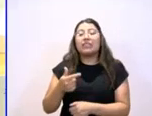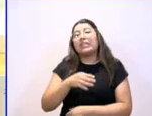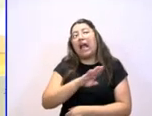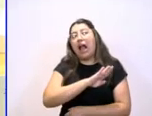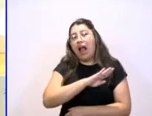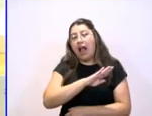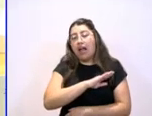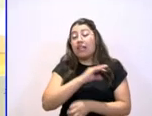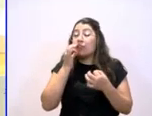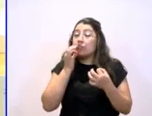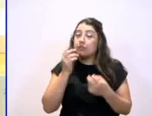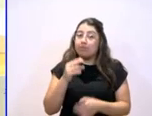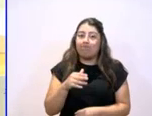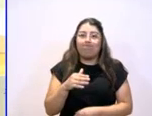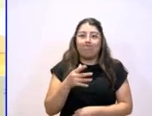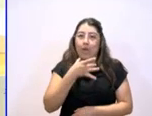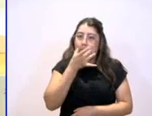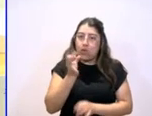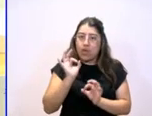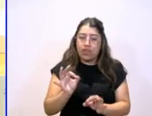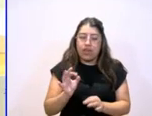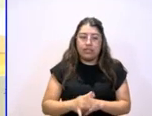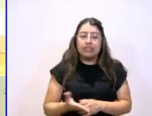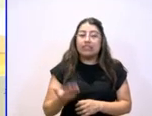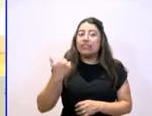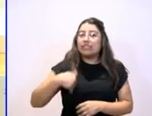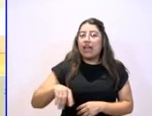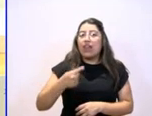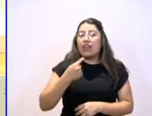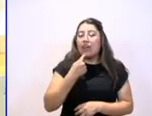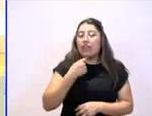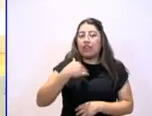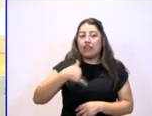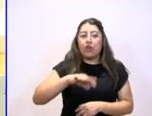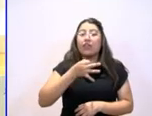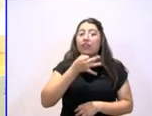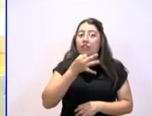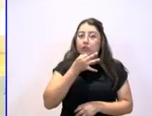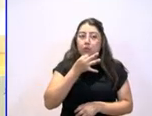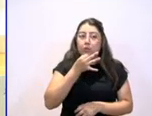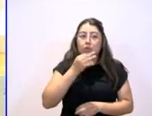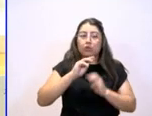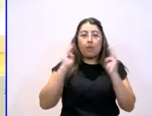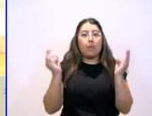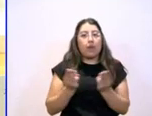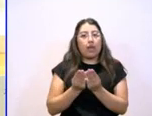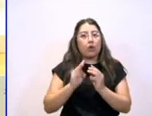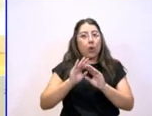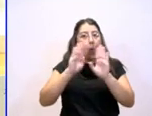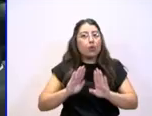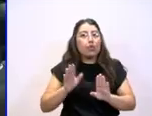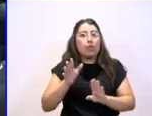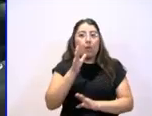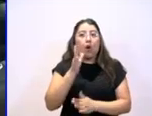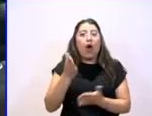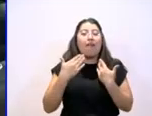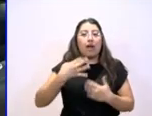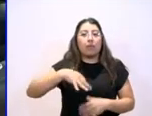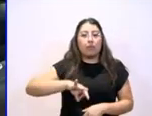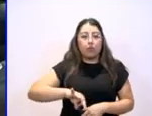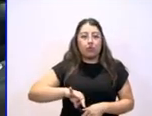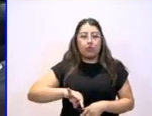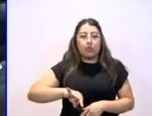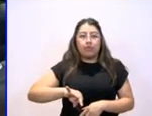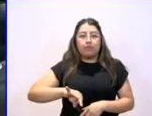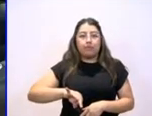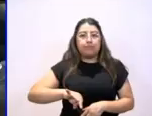es de vergüenza. Lo decía en mi anterior intervención, en el último pleno en el que pude hablar de esta cuestión, dije, ¿qué está